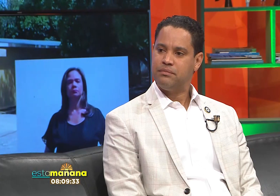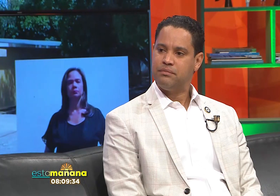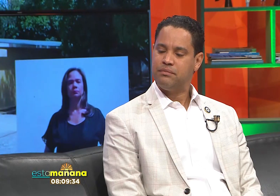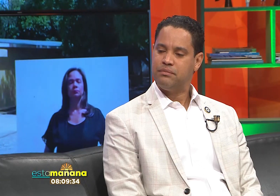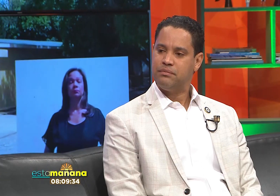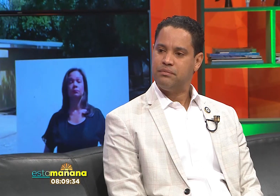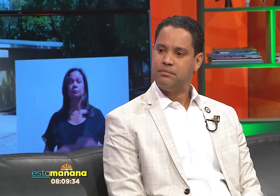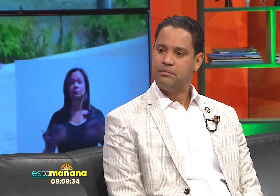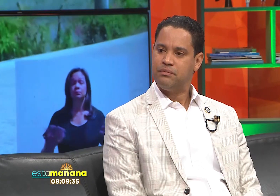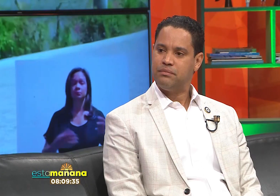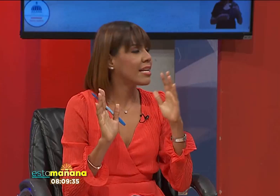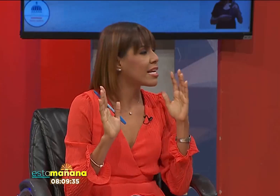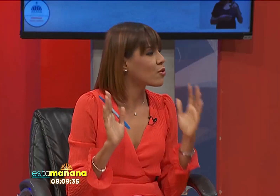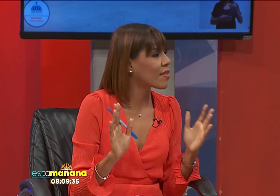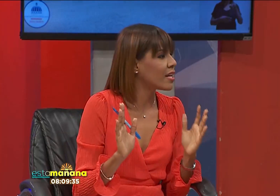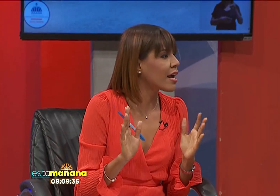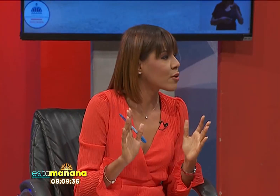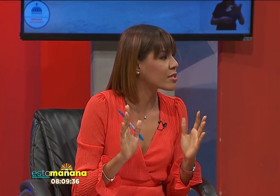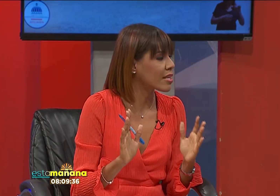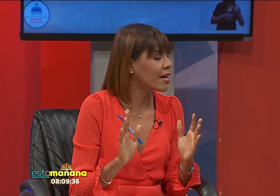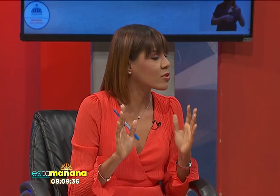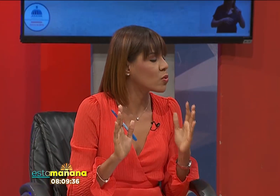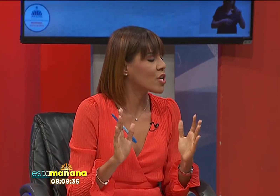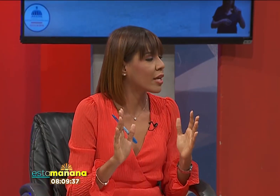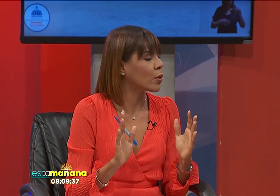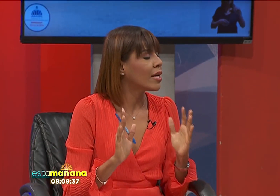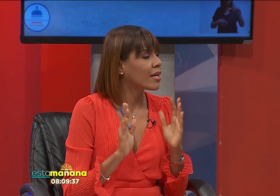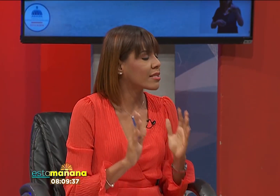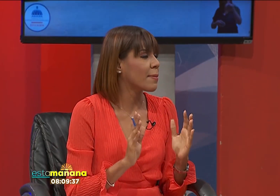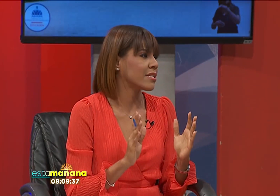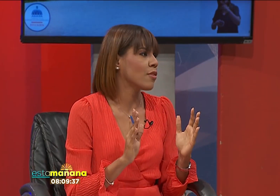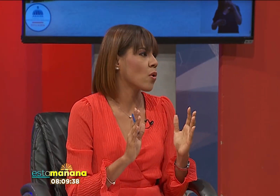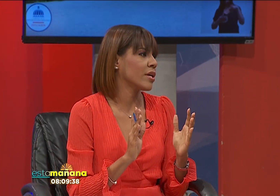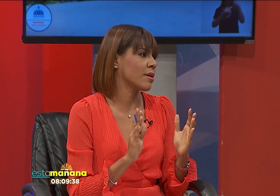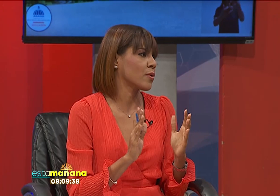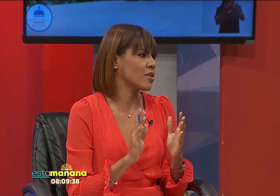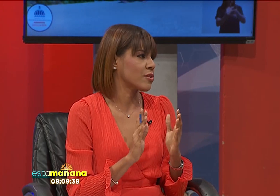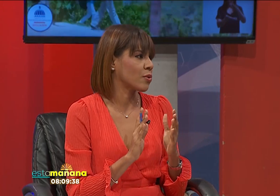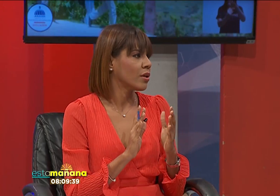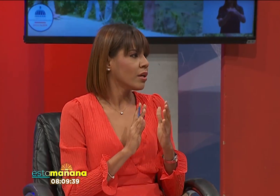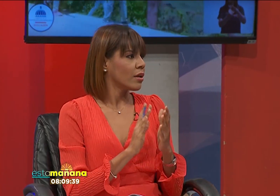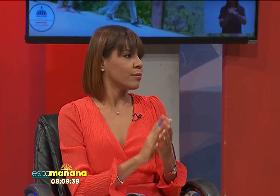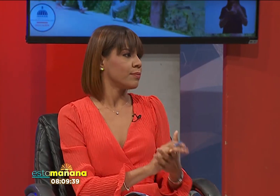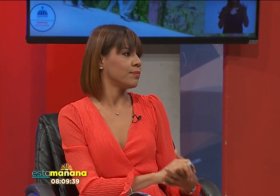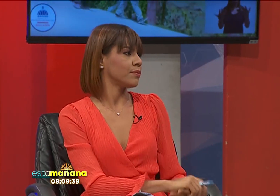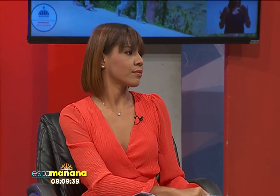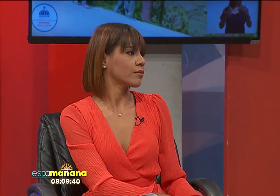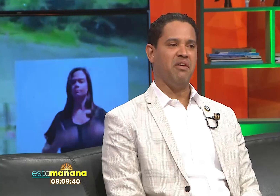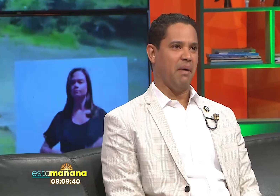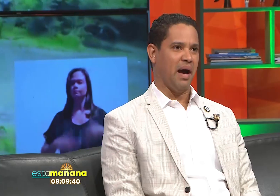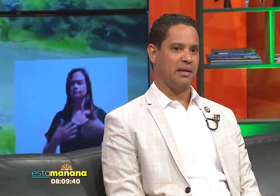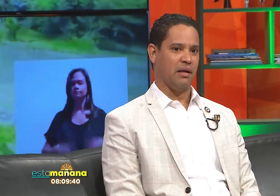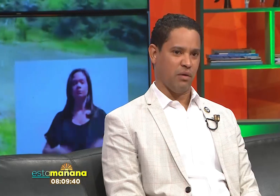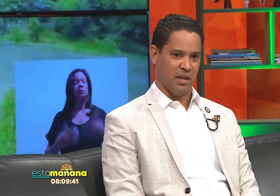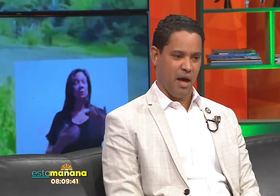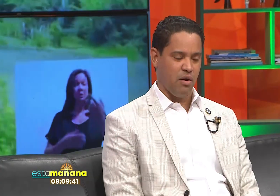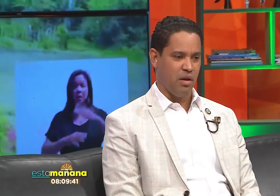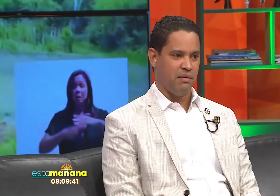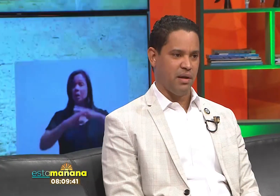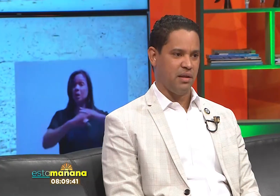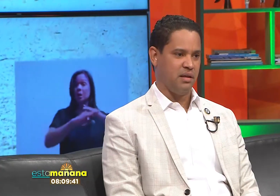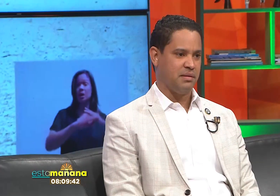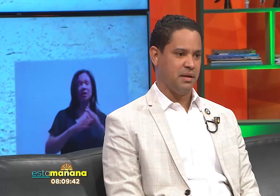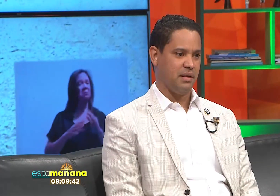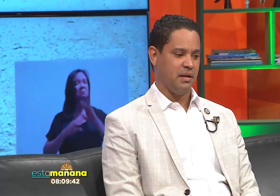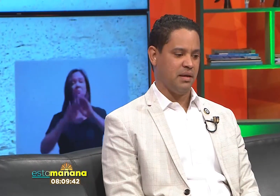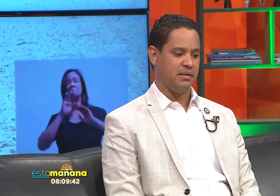oposición docente? ¿Qué podemos decir a la ciudadanía que nos está escuchando? ¿Qué está pasando con este proceso? Mira, no te puedo afirmar que lo que Diario